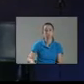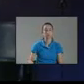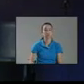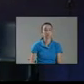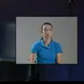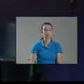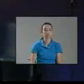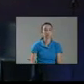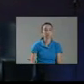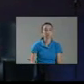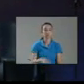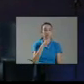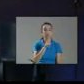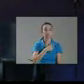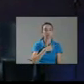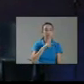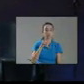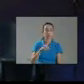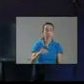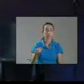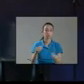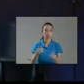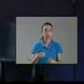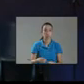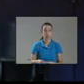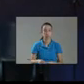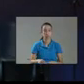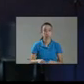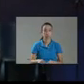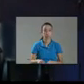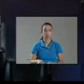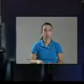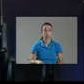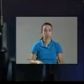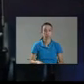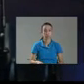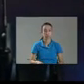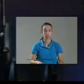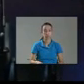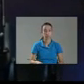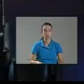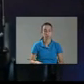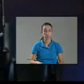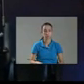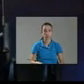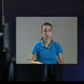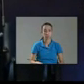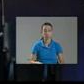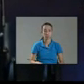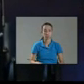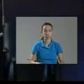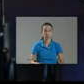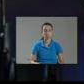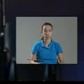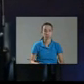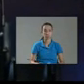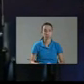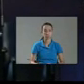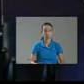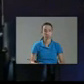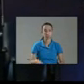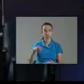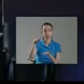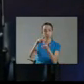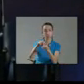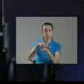Hay gente que nunca mandó un currículum a una empresa y apareció ahí. ¿Y este currículum? No sé, llamémoslo. ¿Qué?